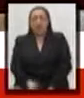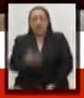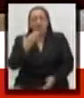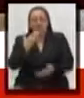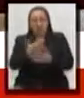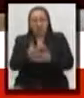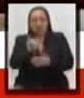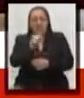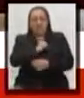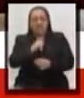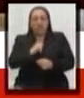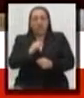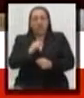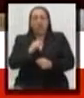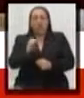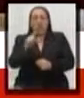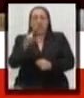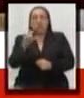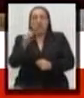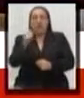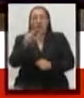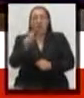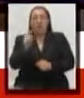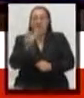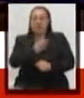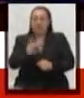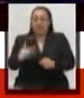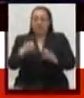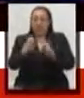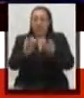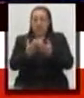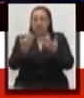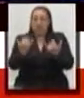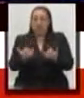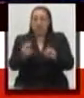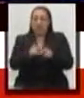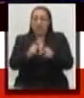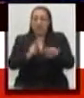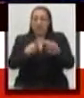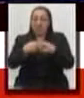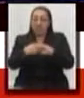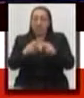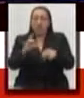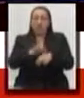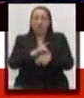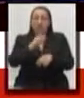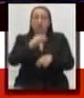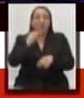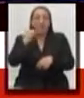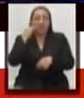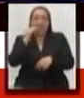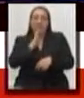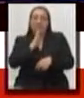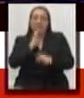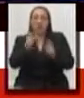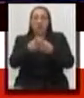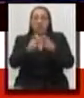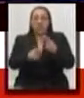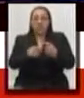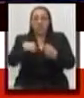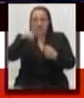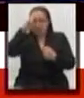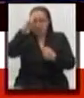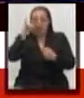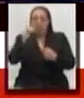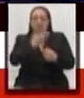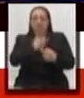Agradecemos al señor Luis Alba Castro, presidente del Congreso de la República. Seguidamente, intervención de la doctora Marta Hildebrand, congresista de la